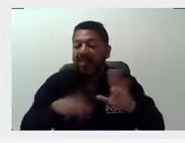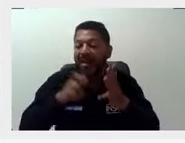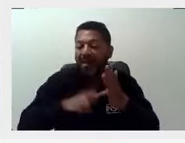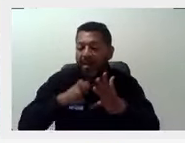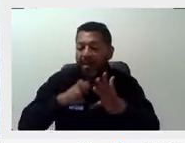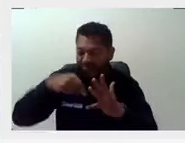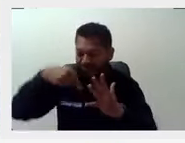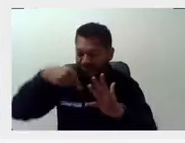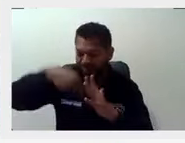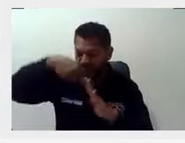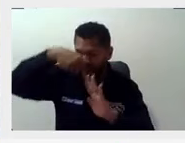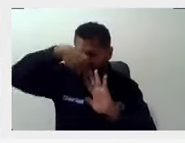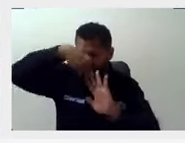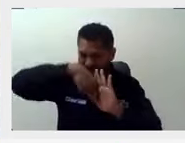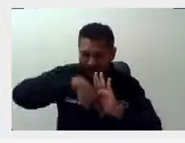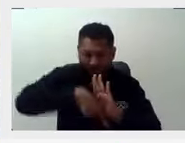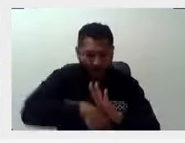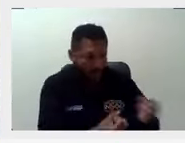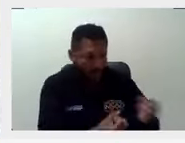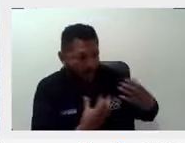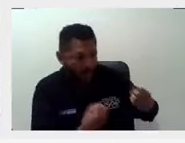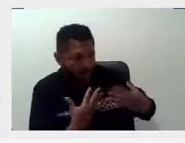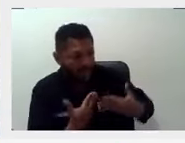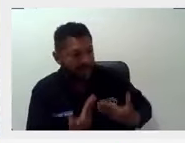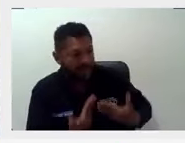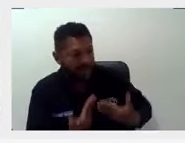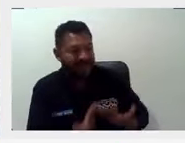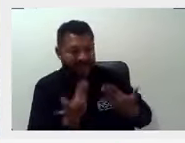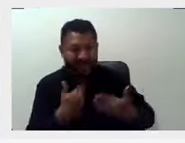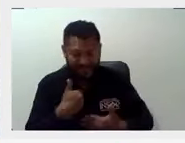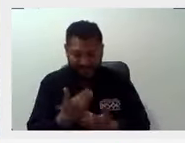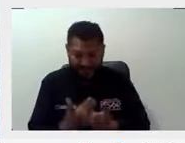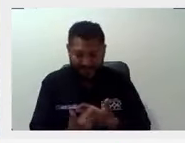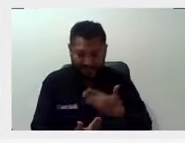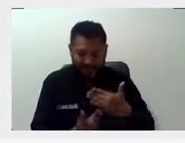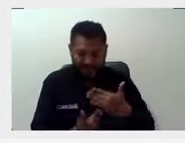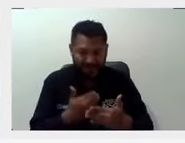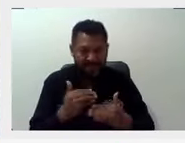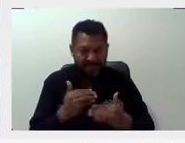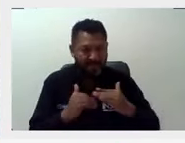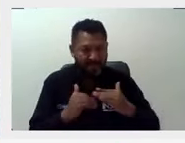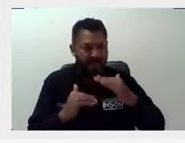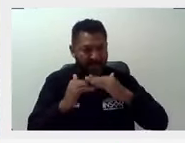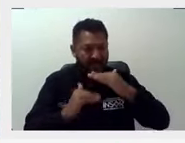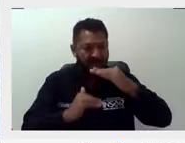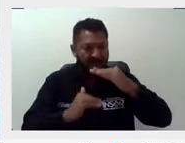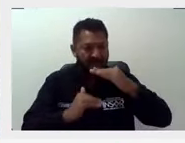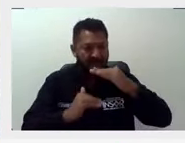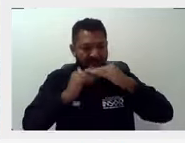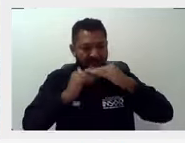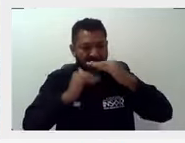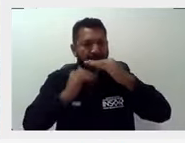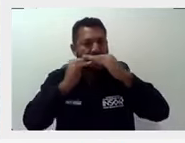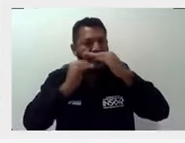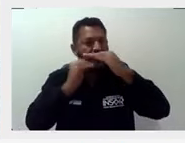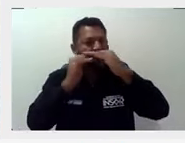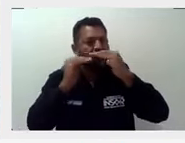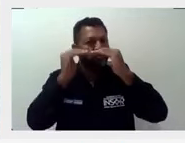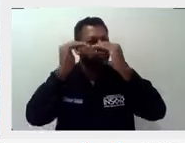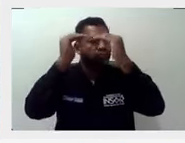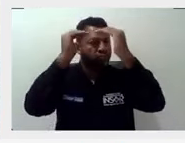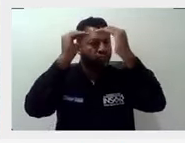mucho más nivel de complejidad para que cuando él vaya llegando a un escalón pueda subir otro y así, y él mismo pueda haber logro previo y se